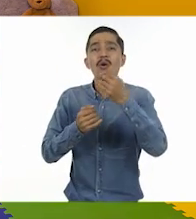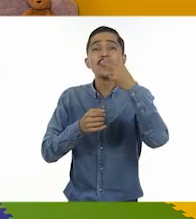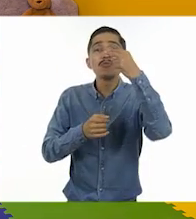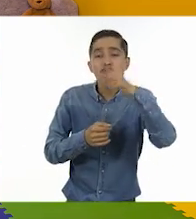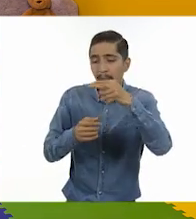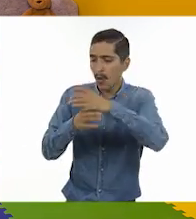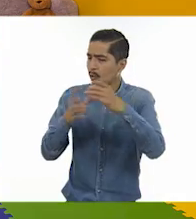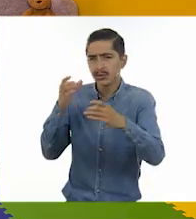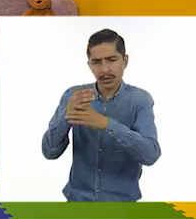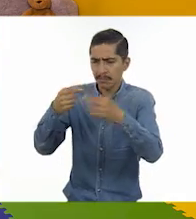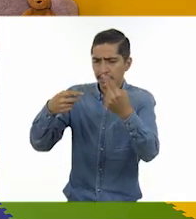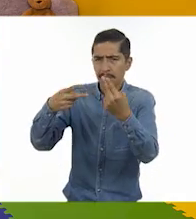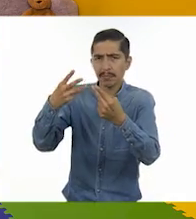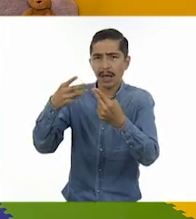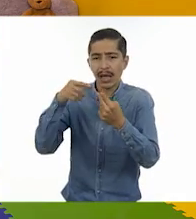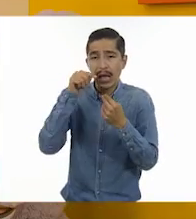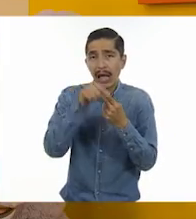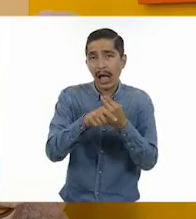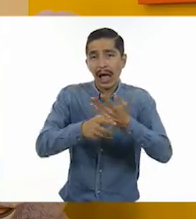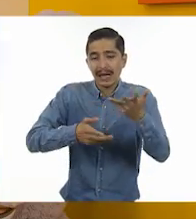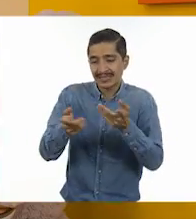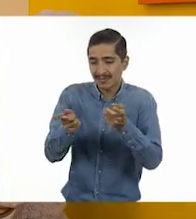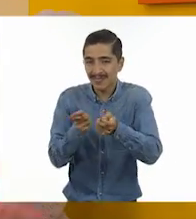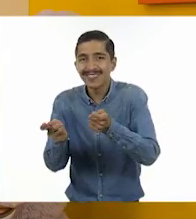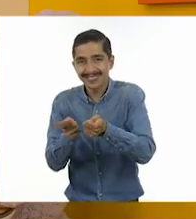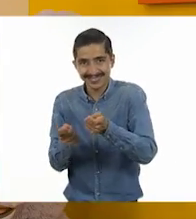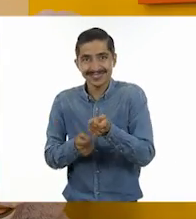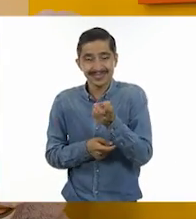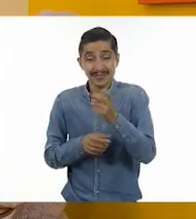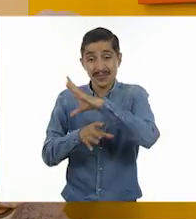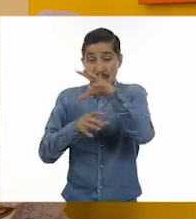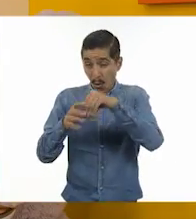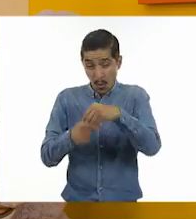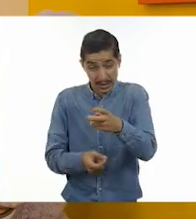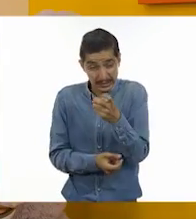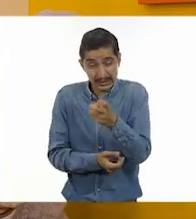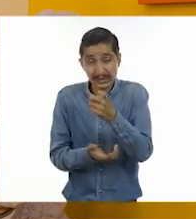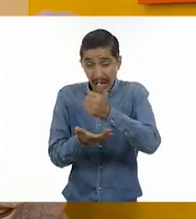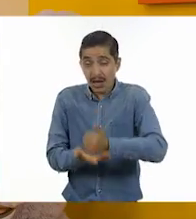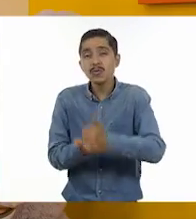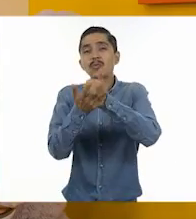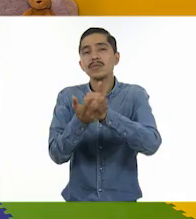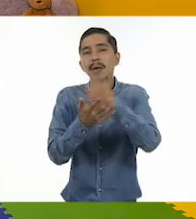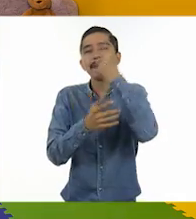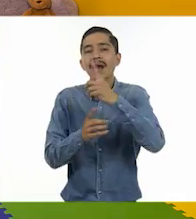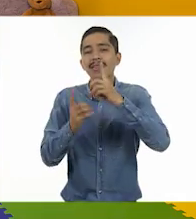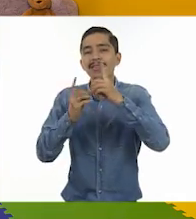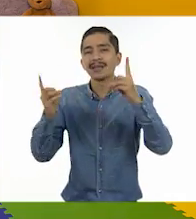de objetos que su niño manipula. Todo eso ayuda al desarrollo del lenguaje.